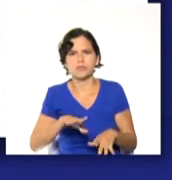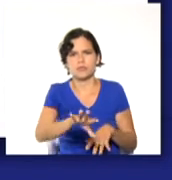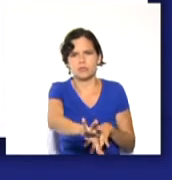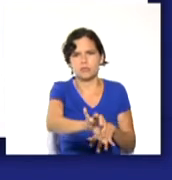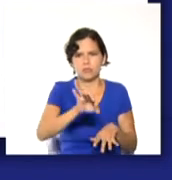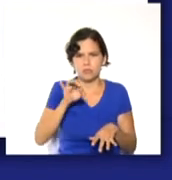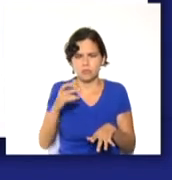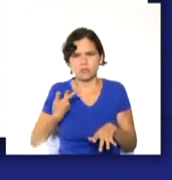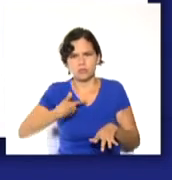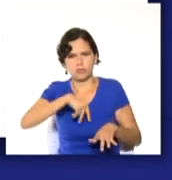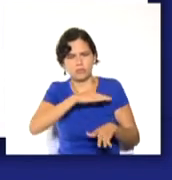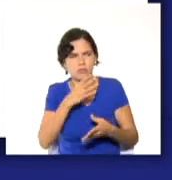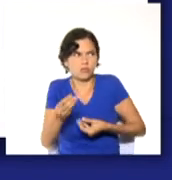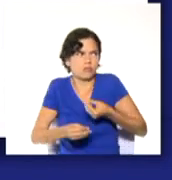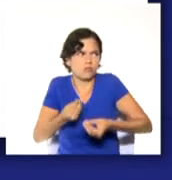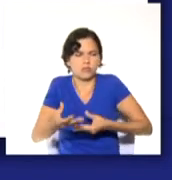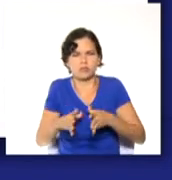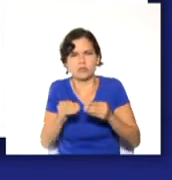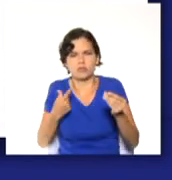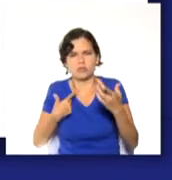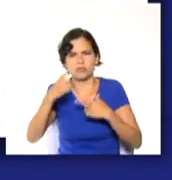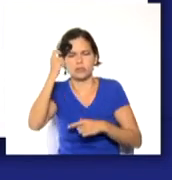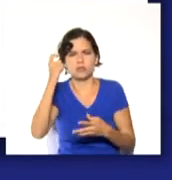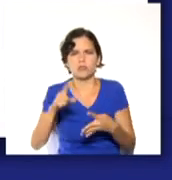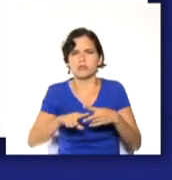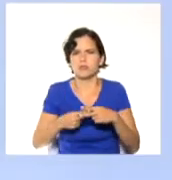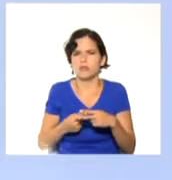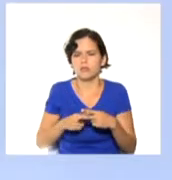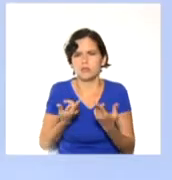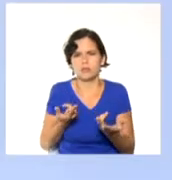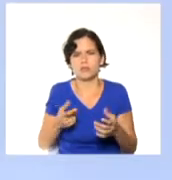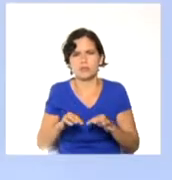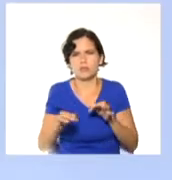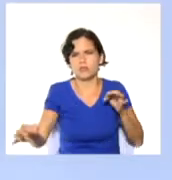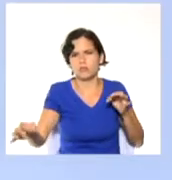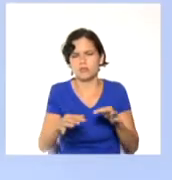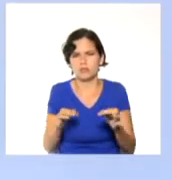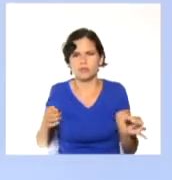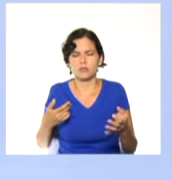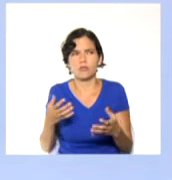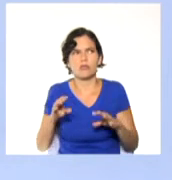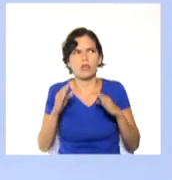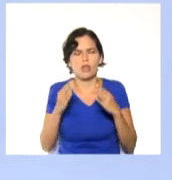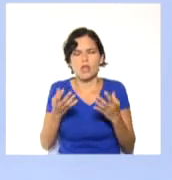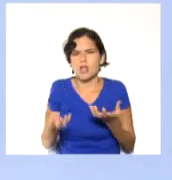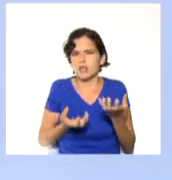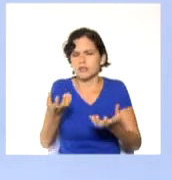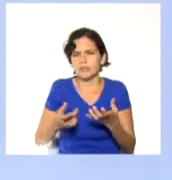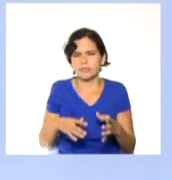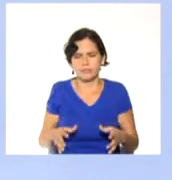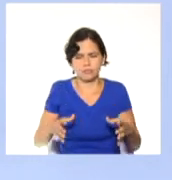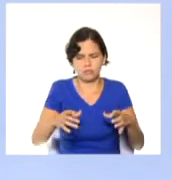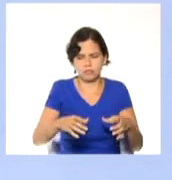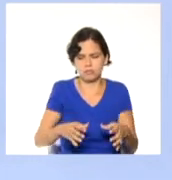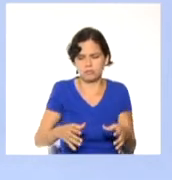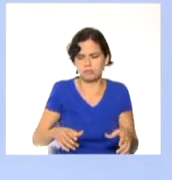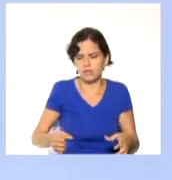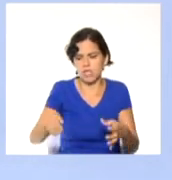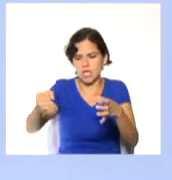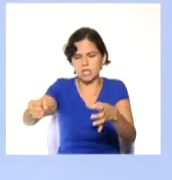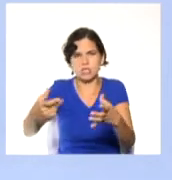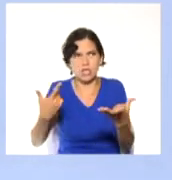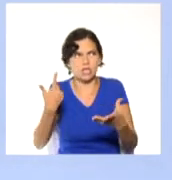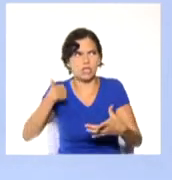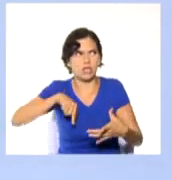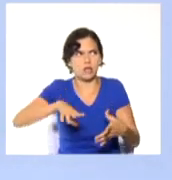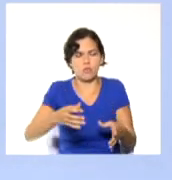de nuestra mano y en nuestra cotidianidad, en el día a día, muchos instrumentos de medición. Por ejemplo, en la cocina seguramente tenemos tazas graduadas, tenemos el